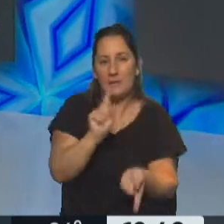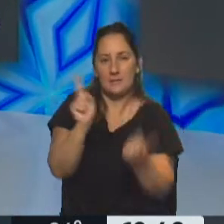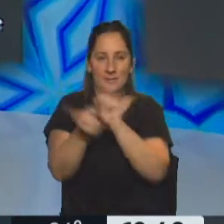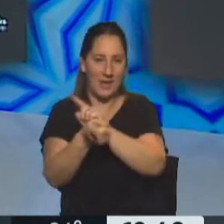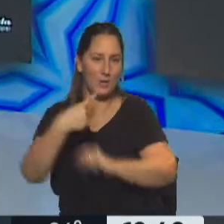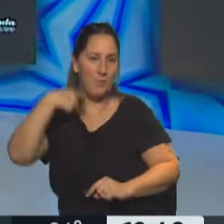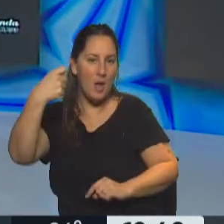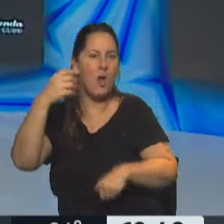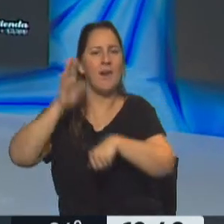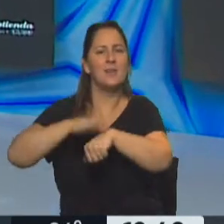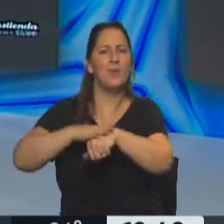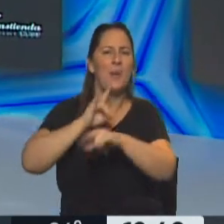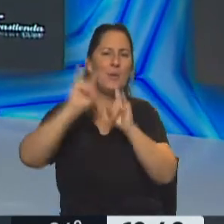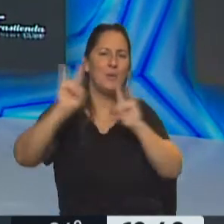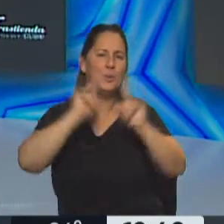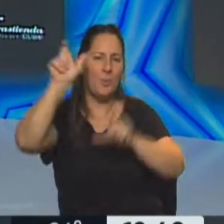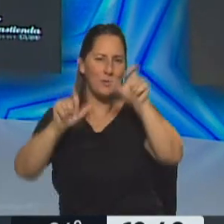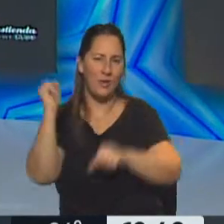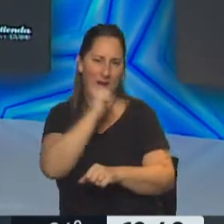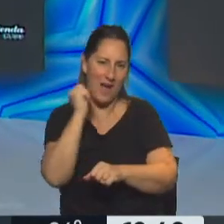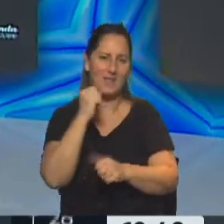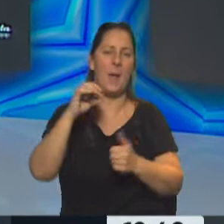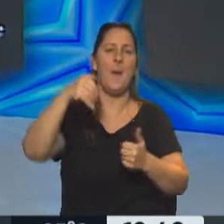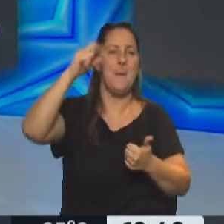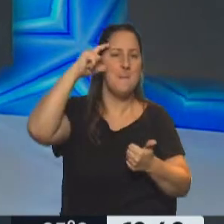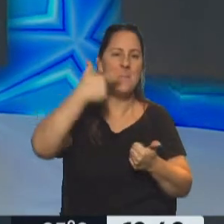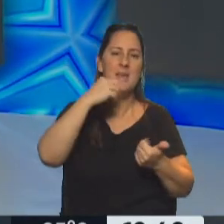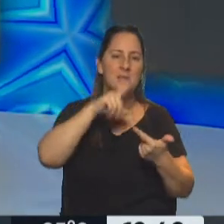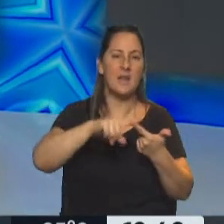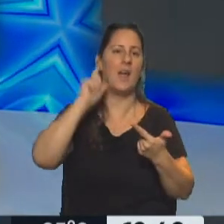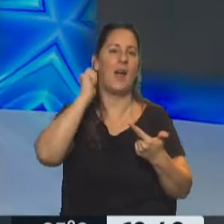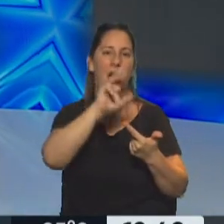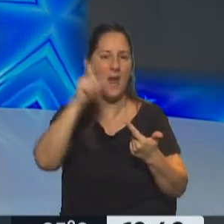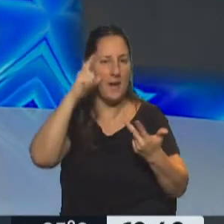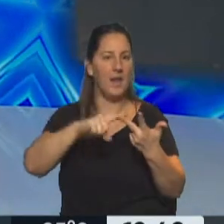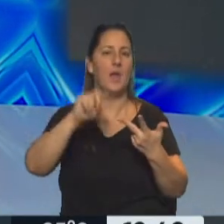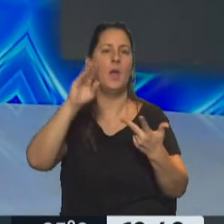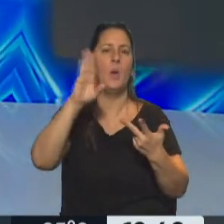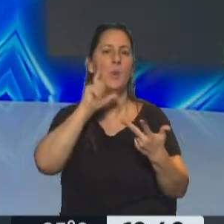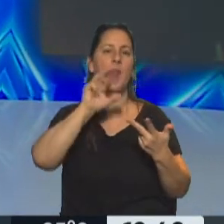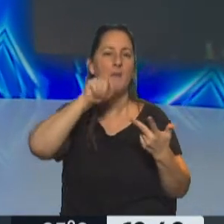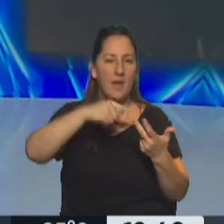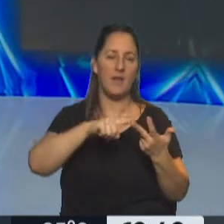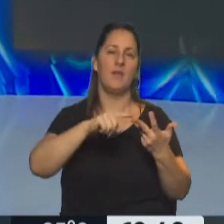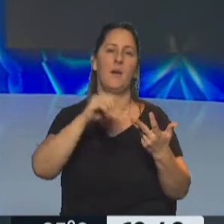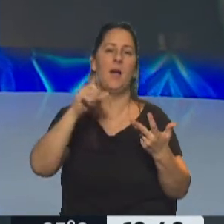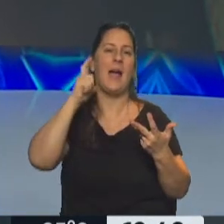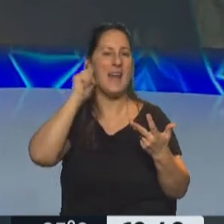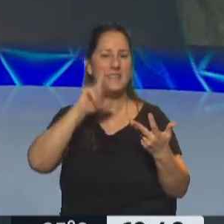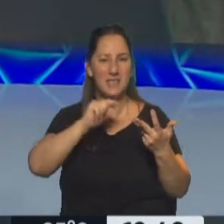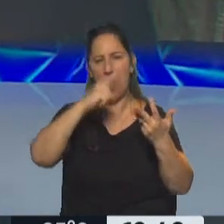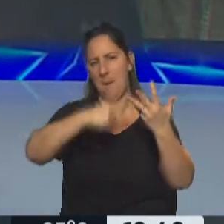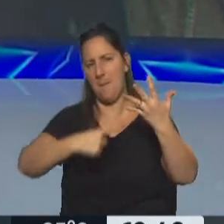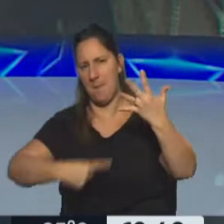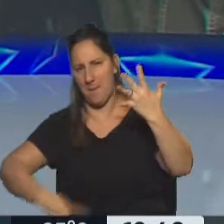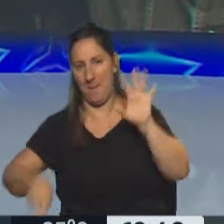de distintos artistas como Nito Mestre, Daniela Herrero, también Silvina Garré, Antonio Viravente, Emilio Del Guercio, Leo García y